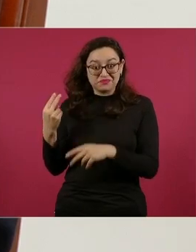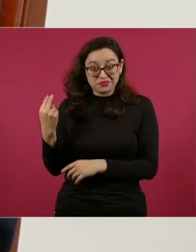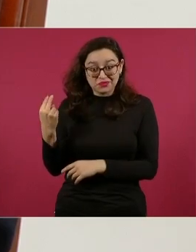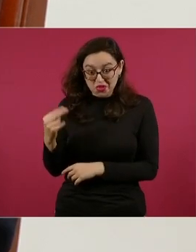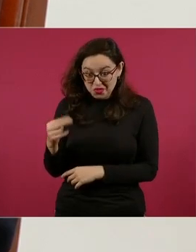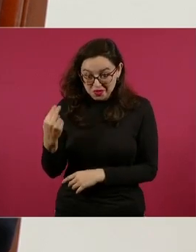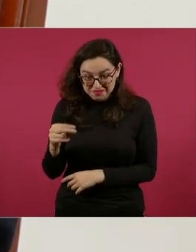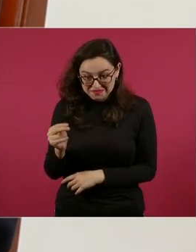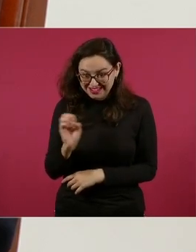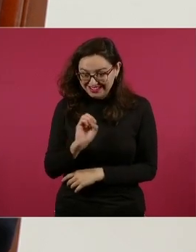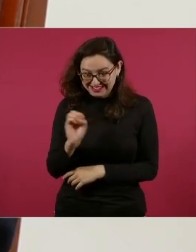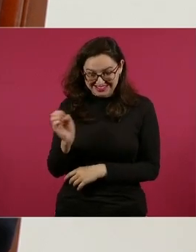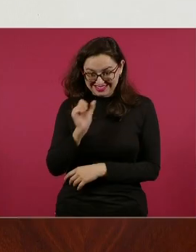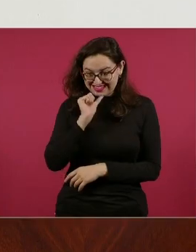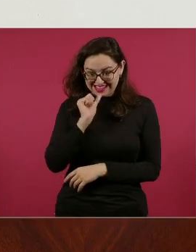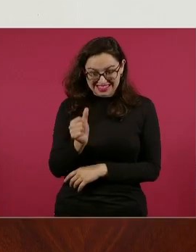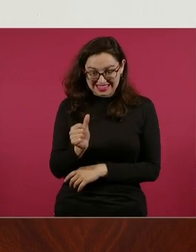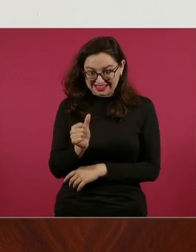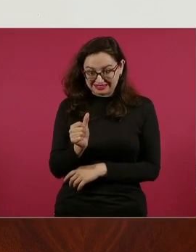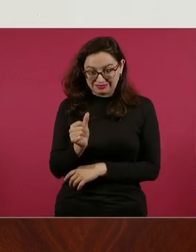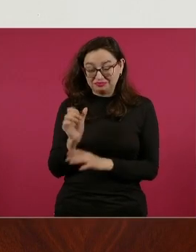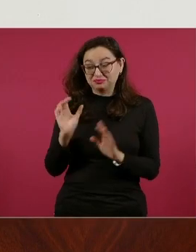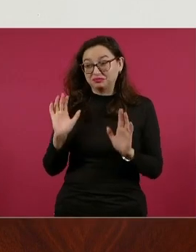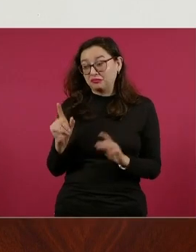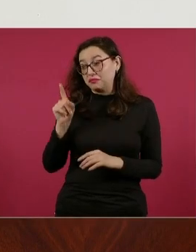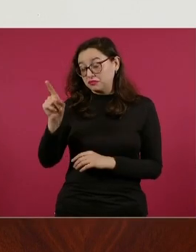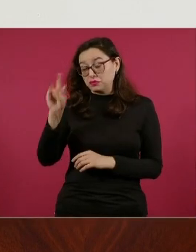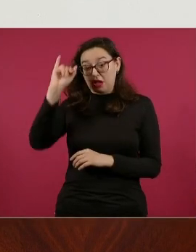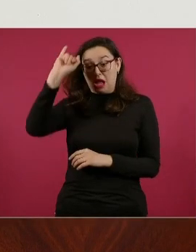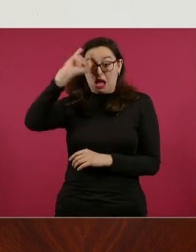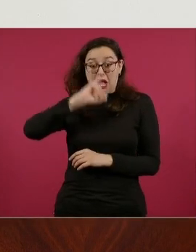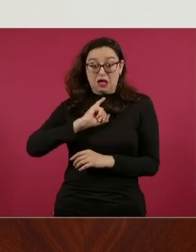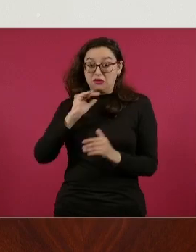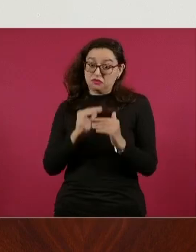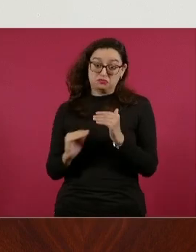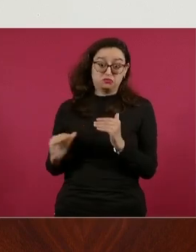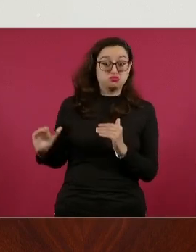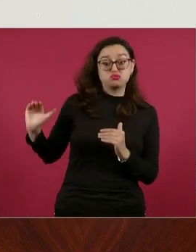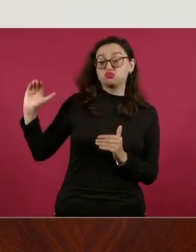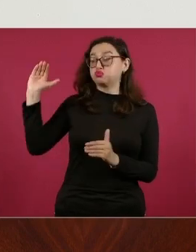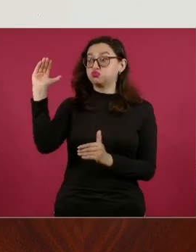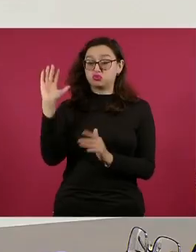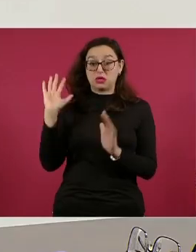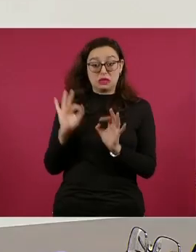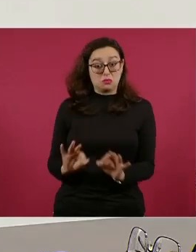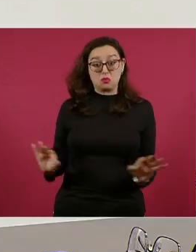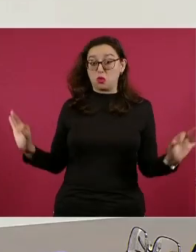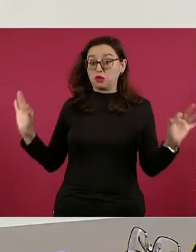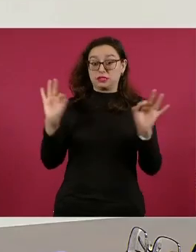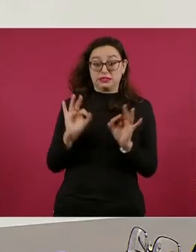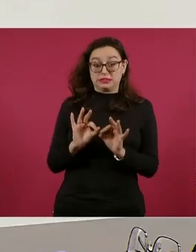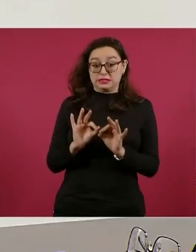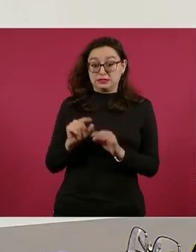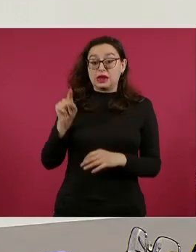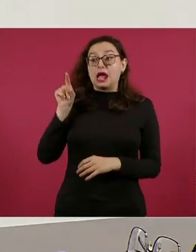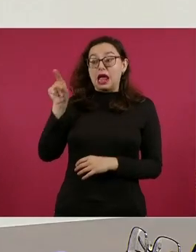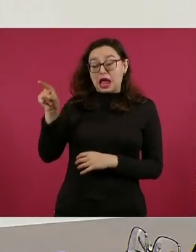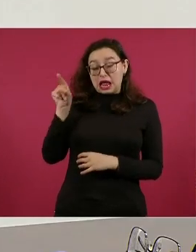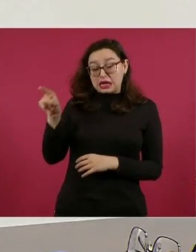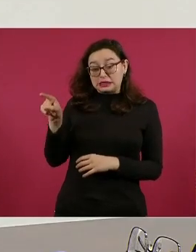investigación, un jefe de jefes, era el